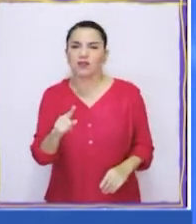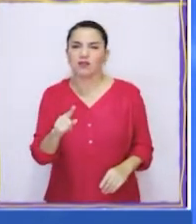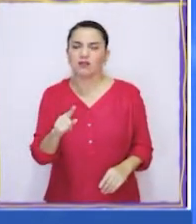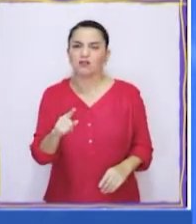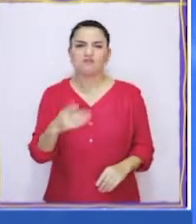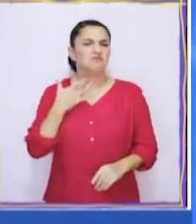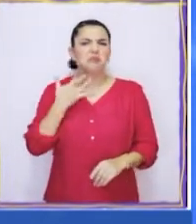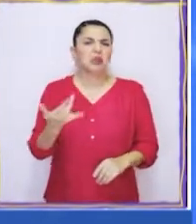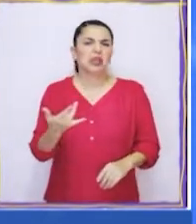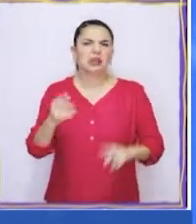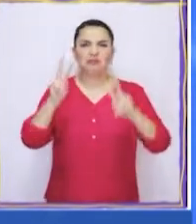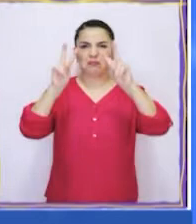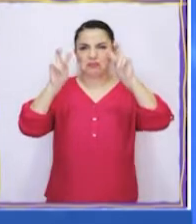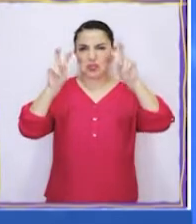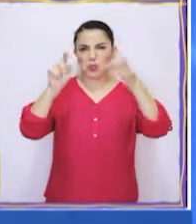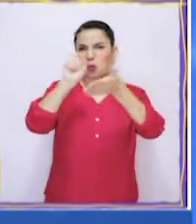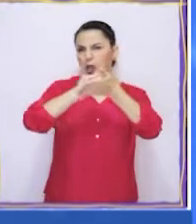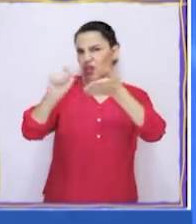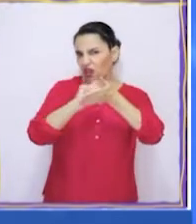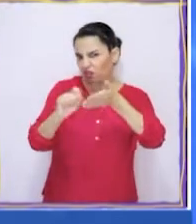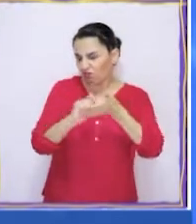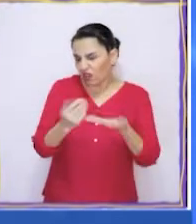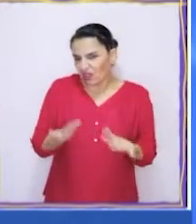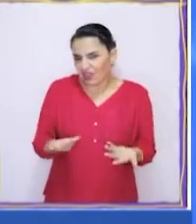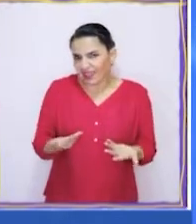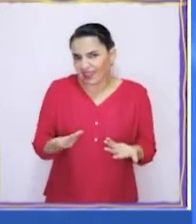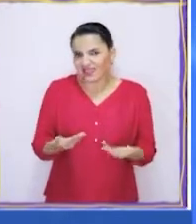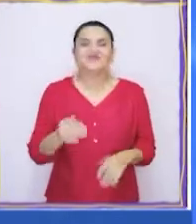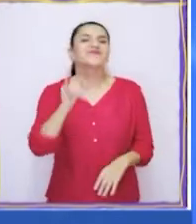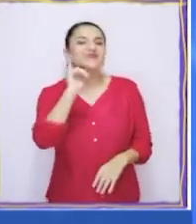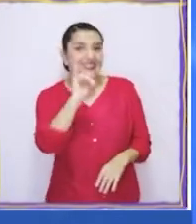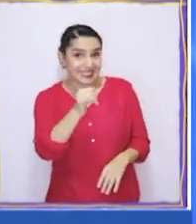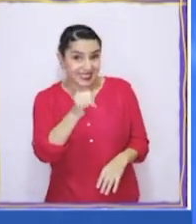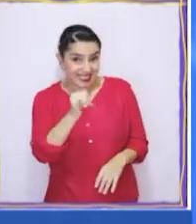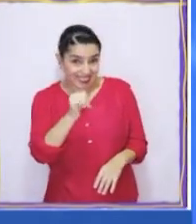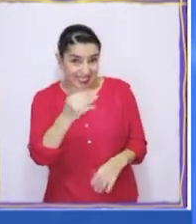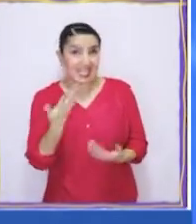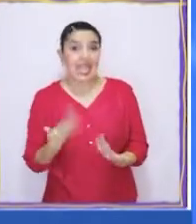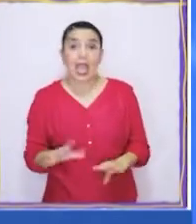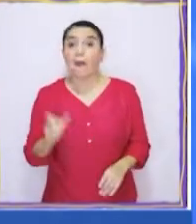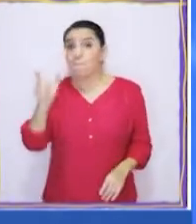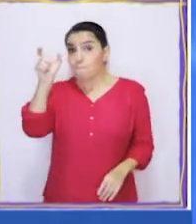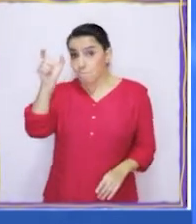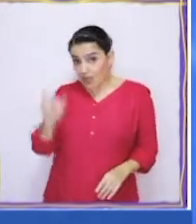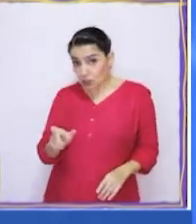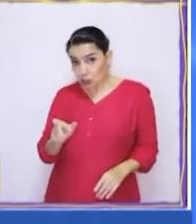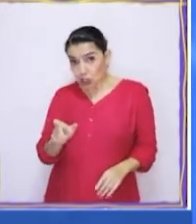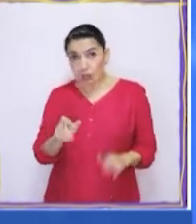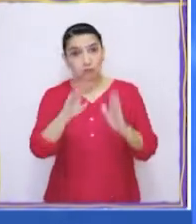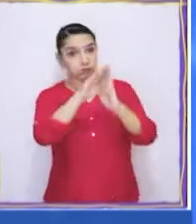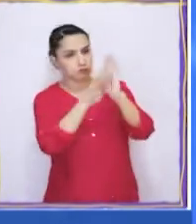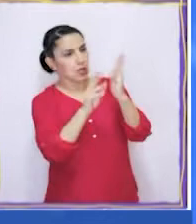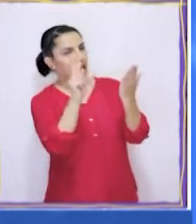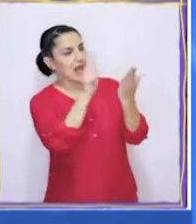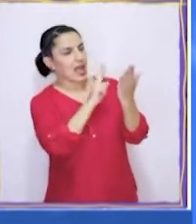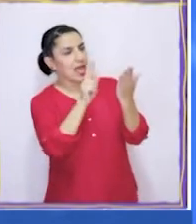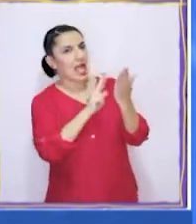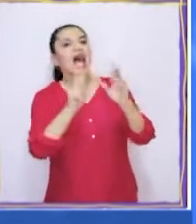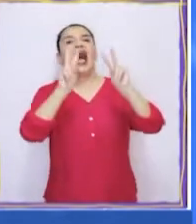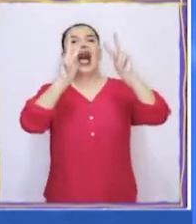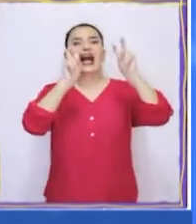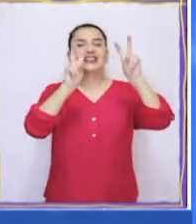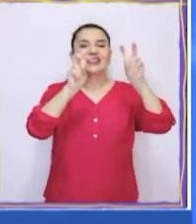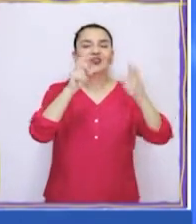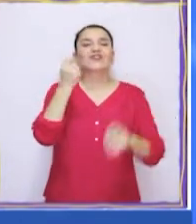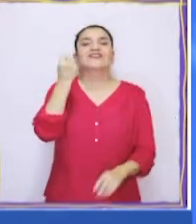qué se escribe un título que creen exacto porque así la persona que lo lea sabrá